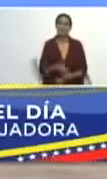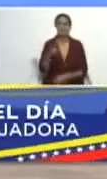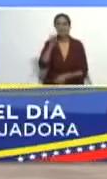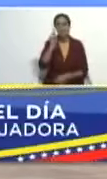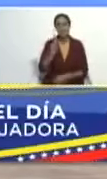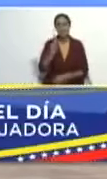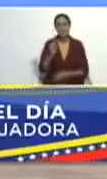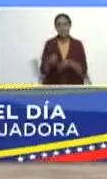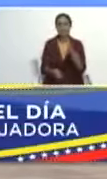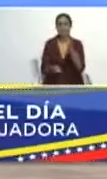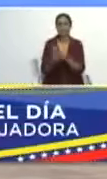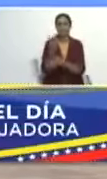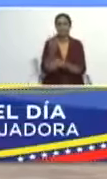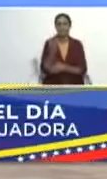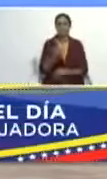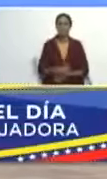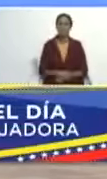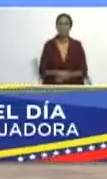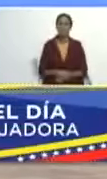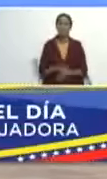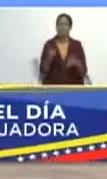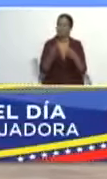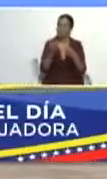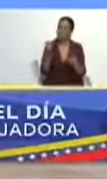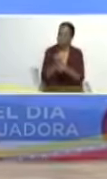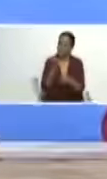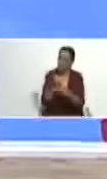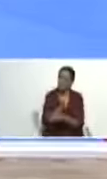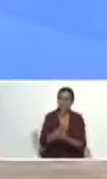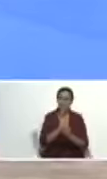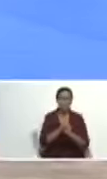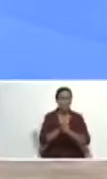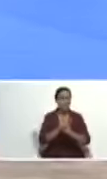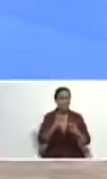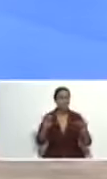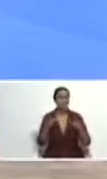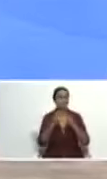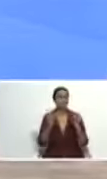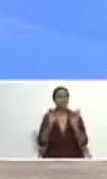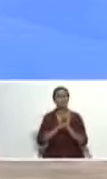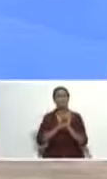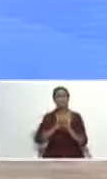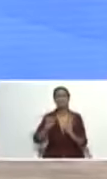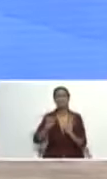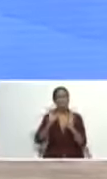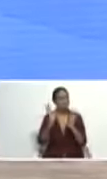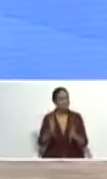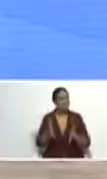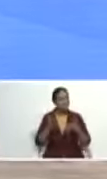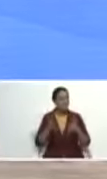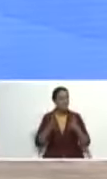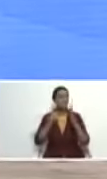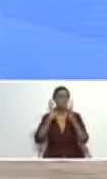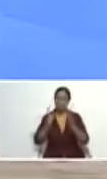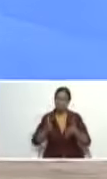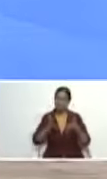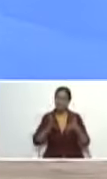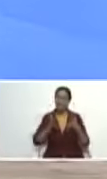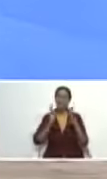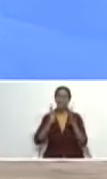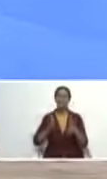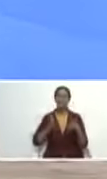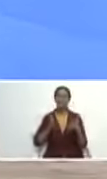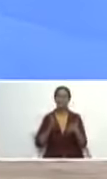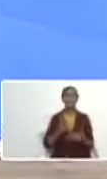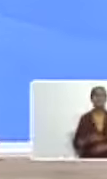mayo 2017, clase obrera convoca a la constituyente y ganamos, y ganamos, y ganamos.